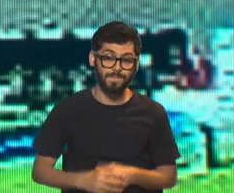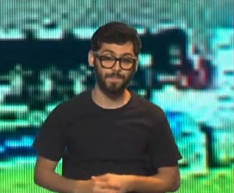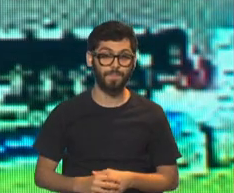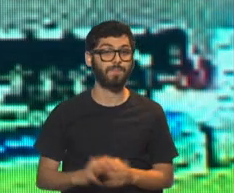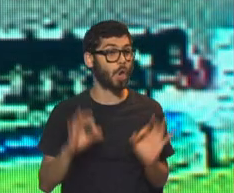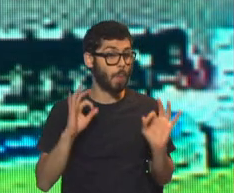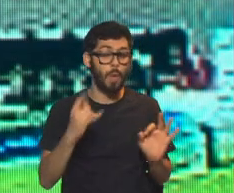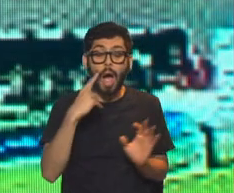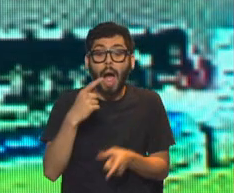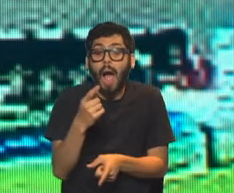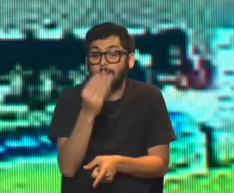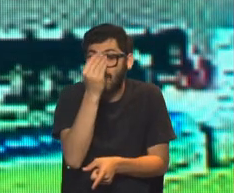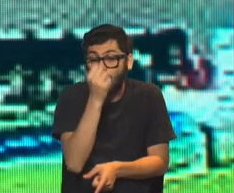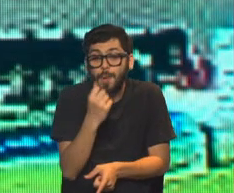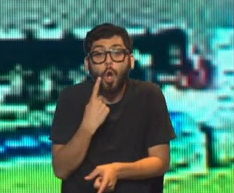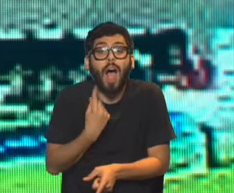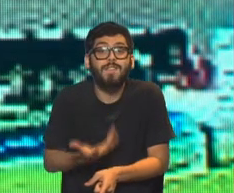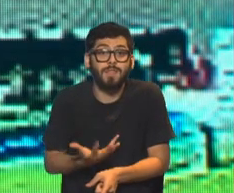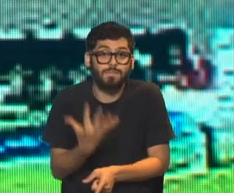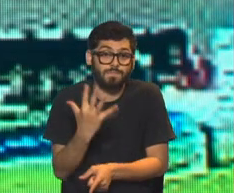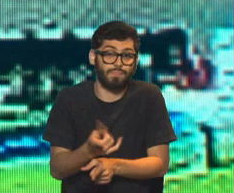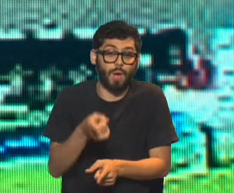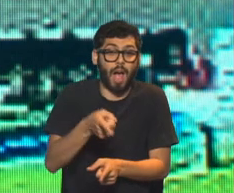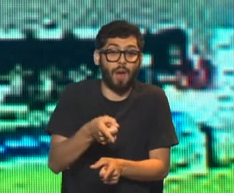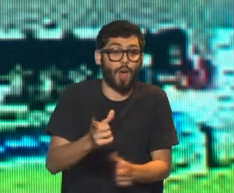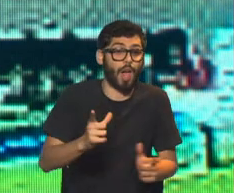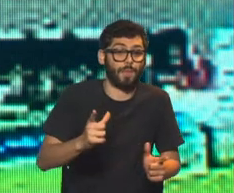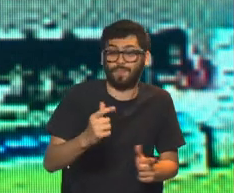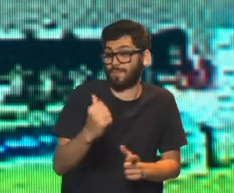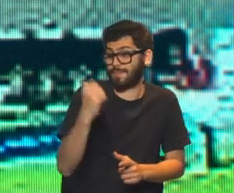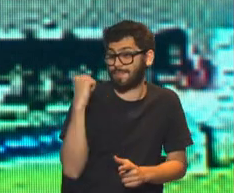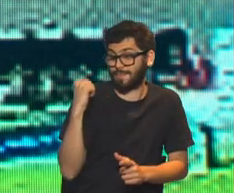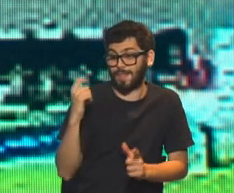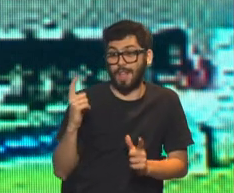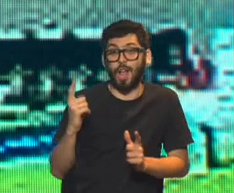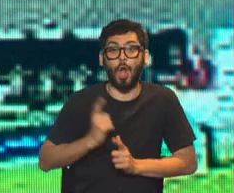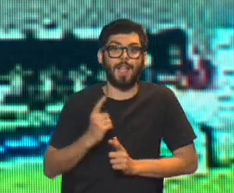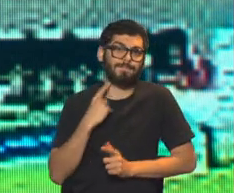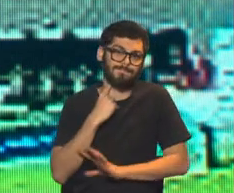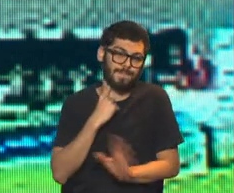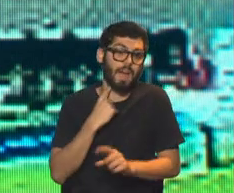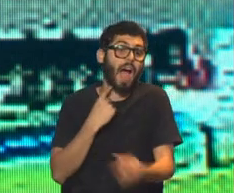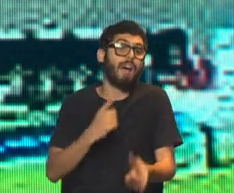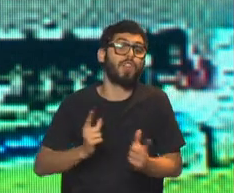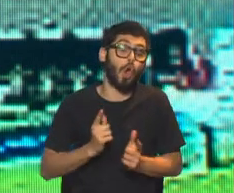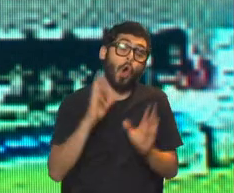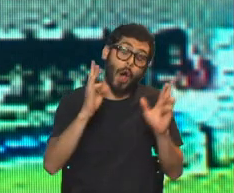este fin de semana, ¿no? Porque los que van a ser locales ahora no fueron locales. Exacto. En el último. Exacto. Que se porten bien. Seguimos.